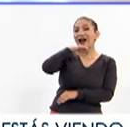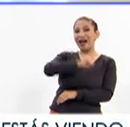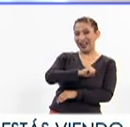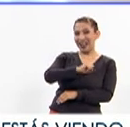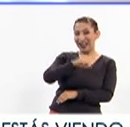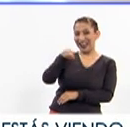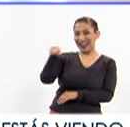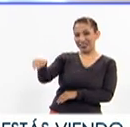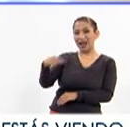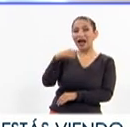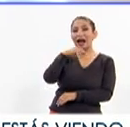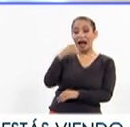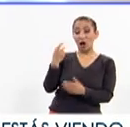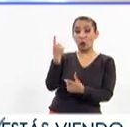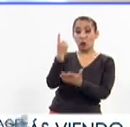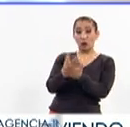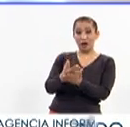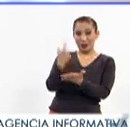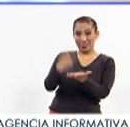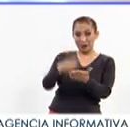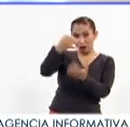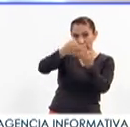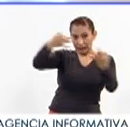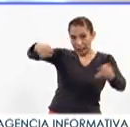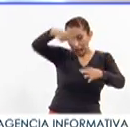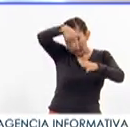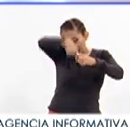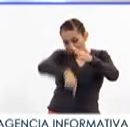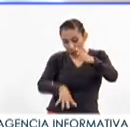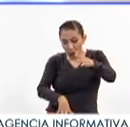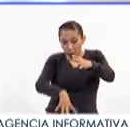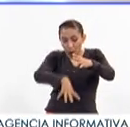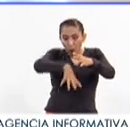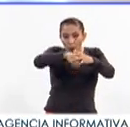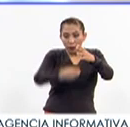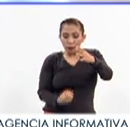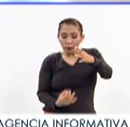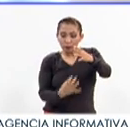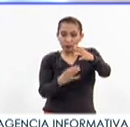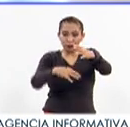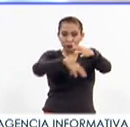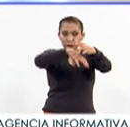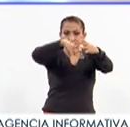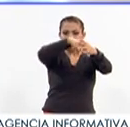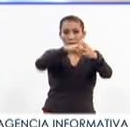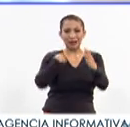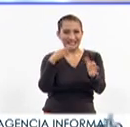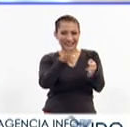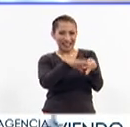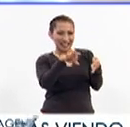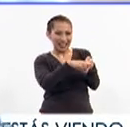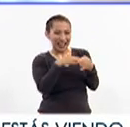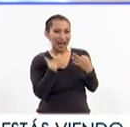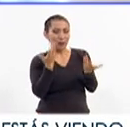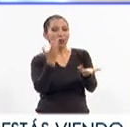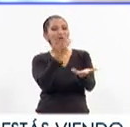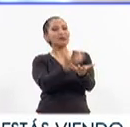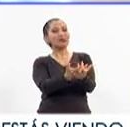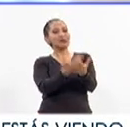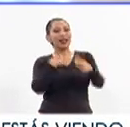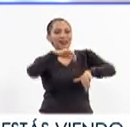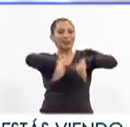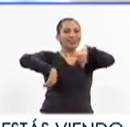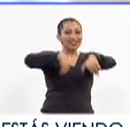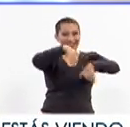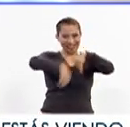térmica de calor dentro de la Tierra, cercana a, por ejemplo, los balnearios de aguas termales, donde se